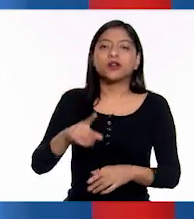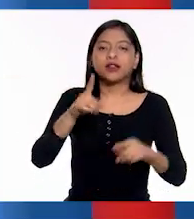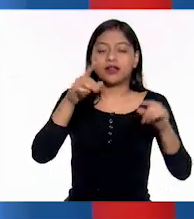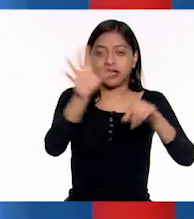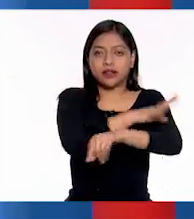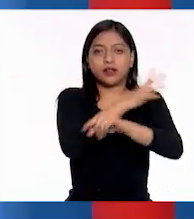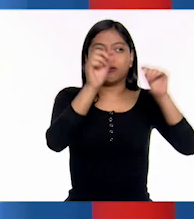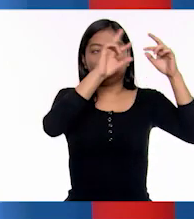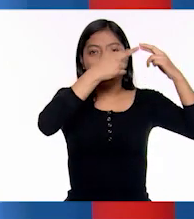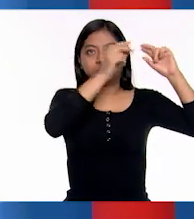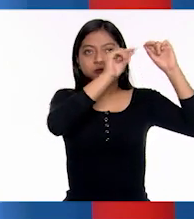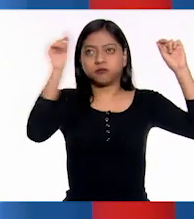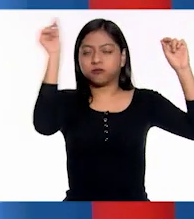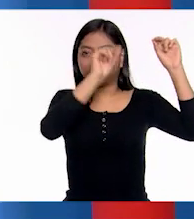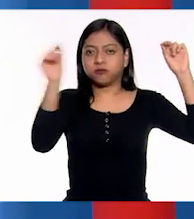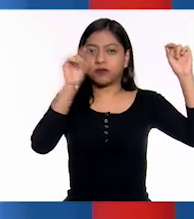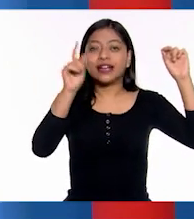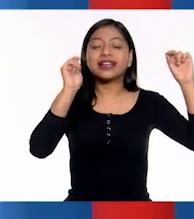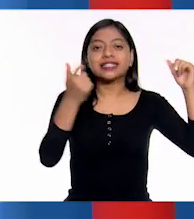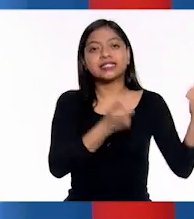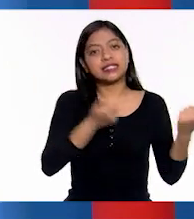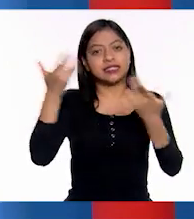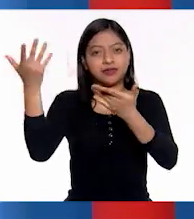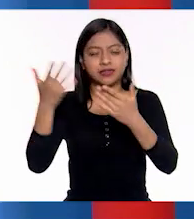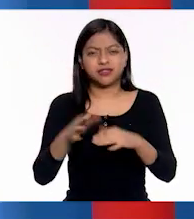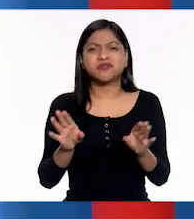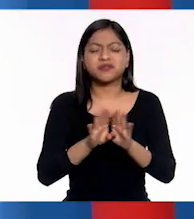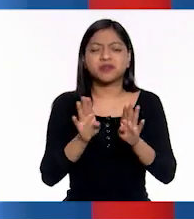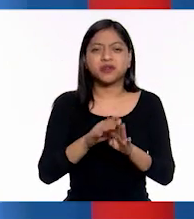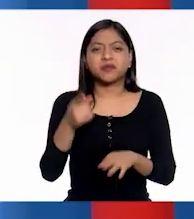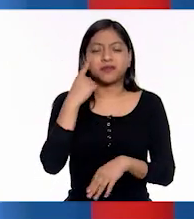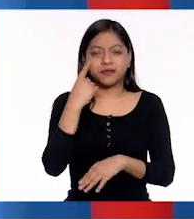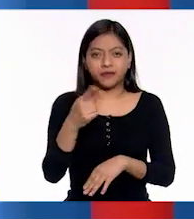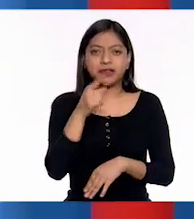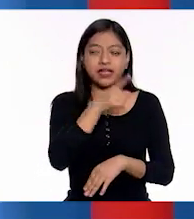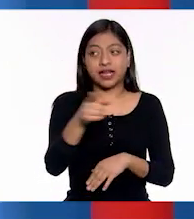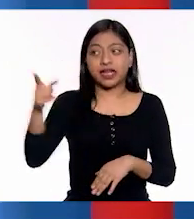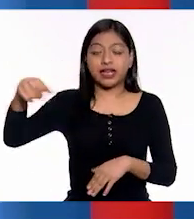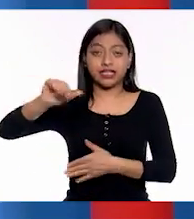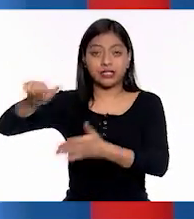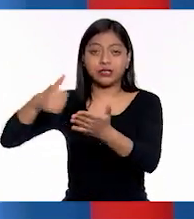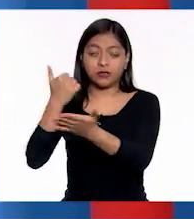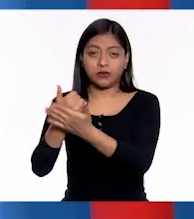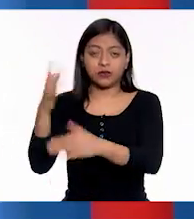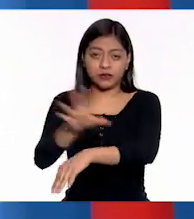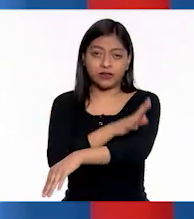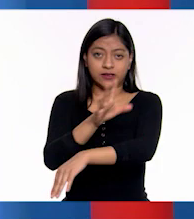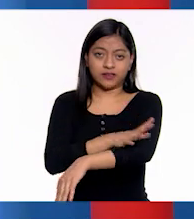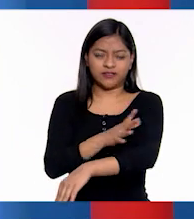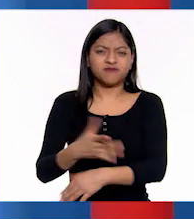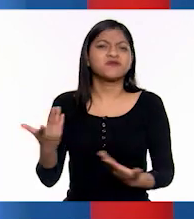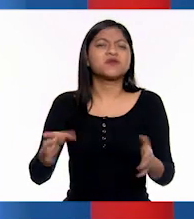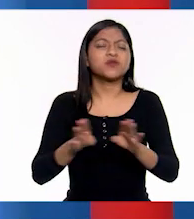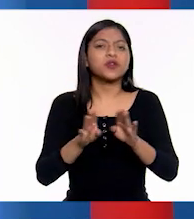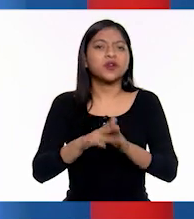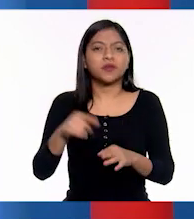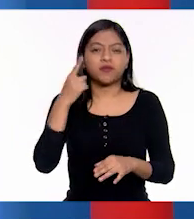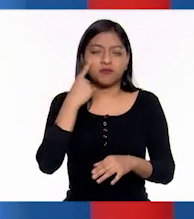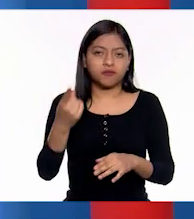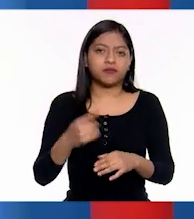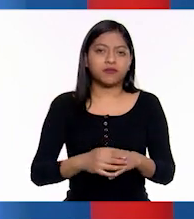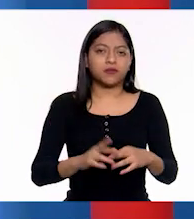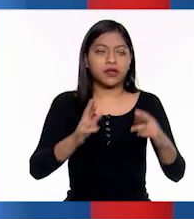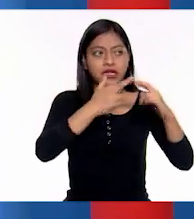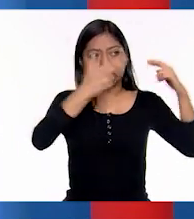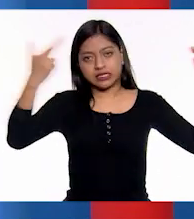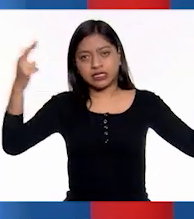transporte de la energía es el segundo paso para que la electricidad llegue a donde la necesitamos. La mayoría de las veces se realiza a través de